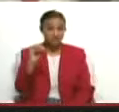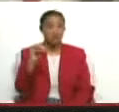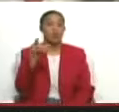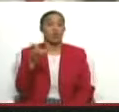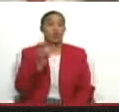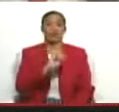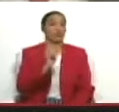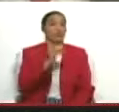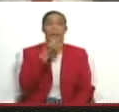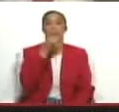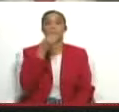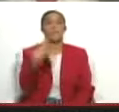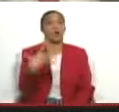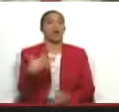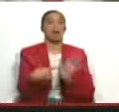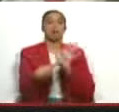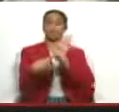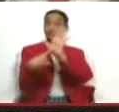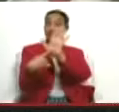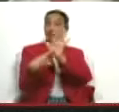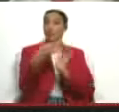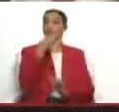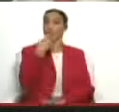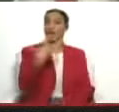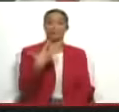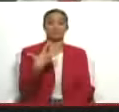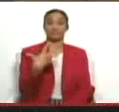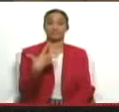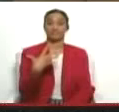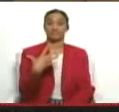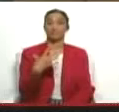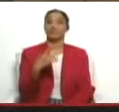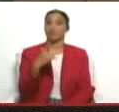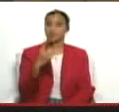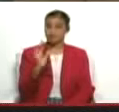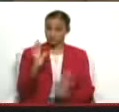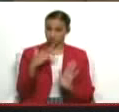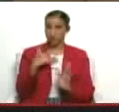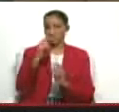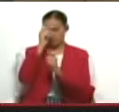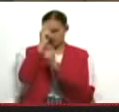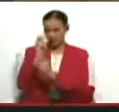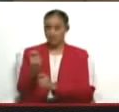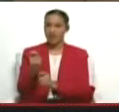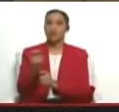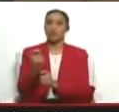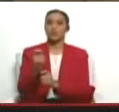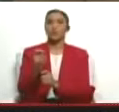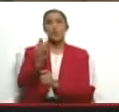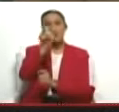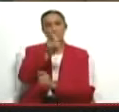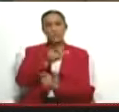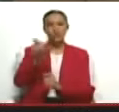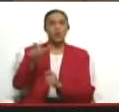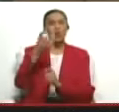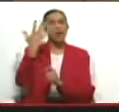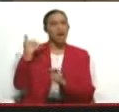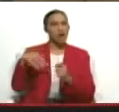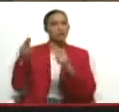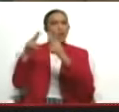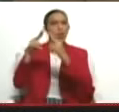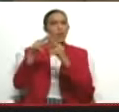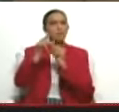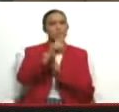Derechos Humanos en los años 90 a las cual cuá es respeto independientemente que su posición eh